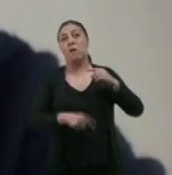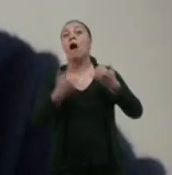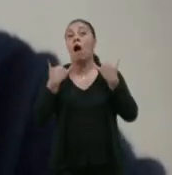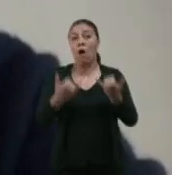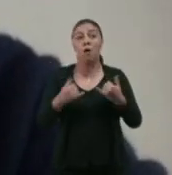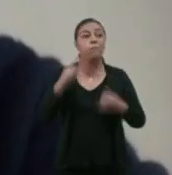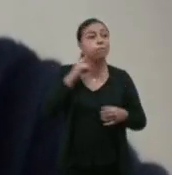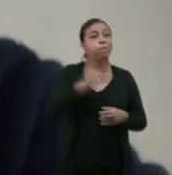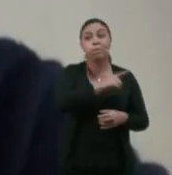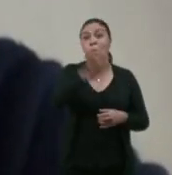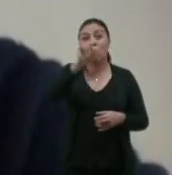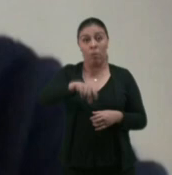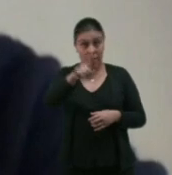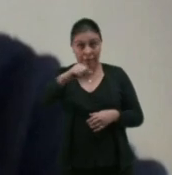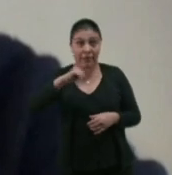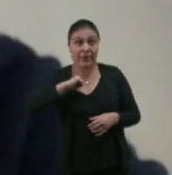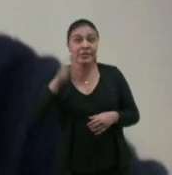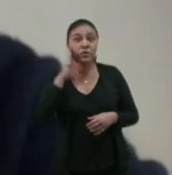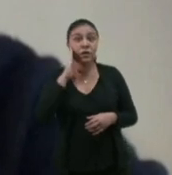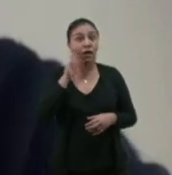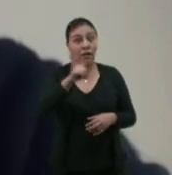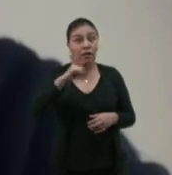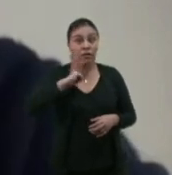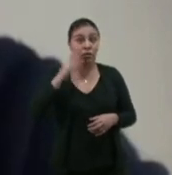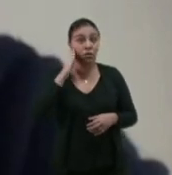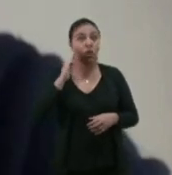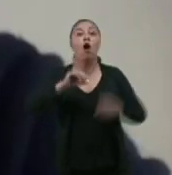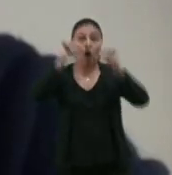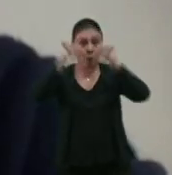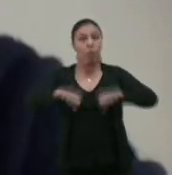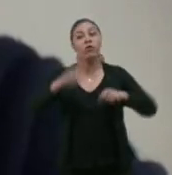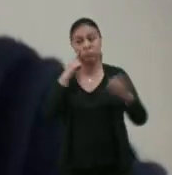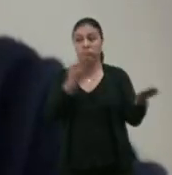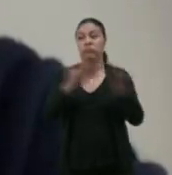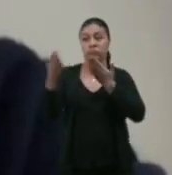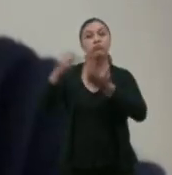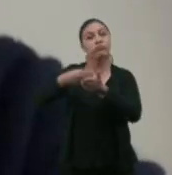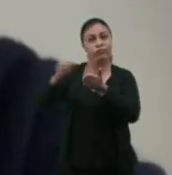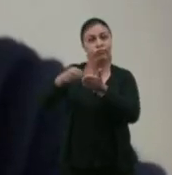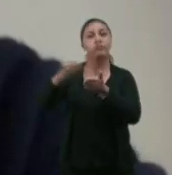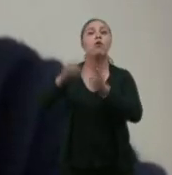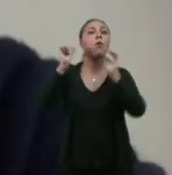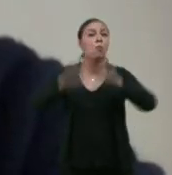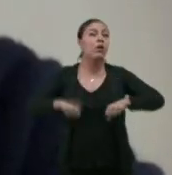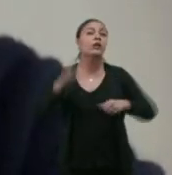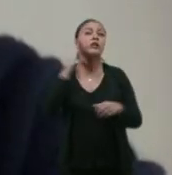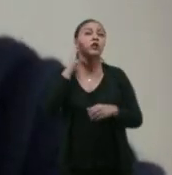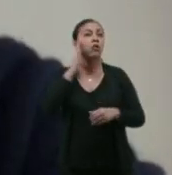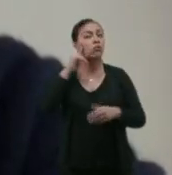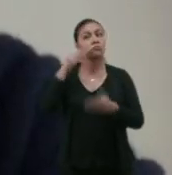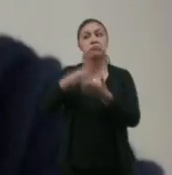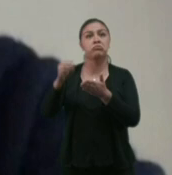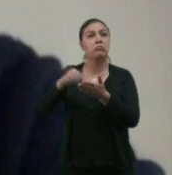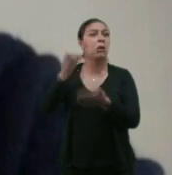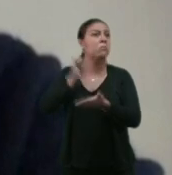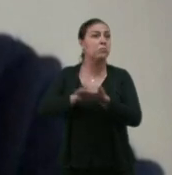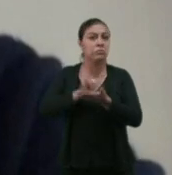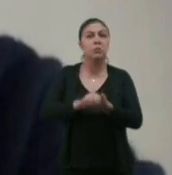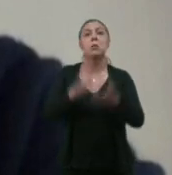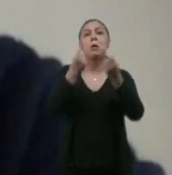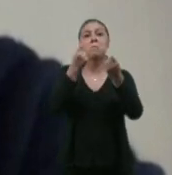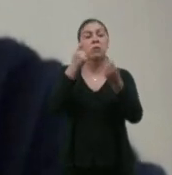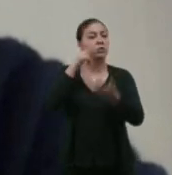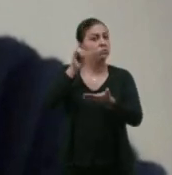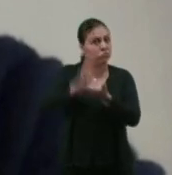teléfono celular, y todas las personas en América Latina hoy, por suerte, tienen un teléfono celular, pueden comprar los mismos productos a los mismos precios,